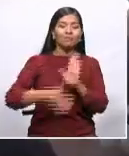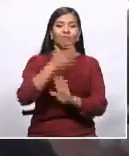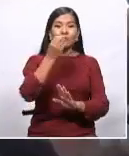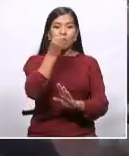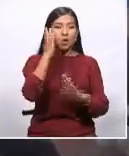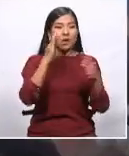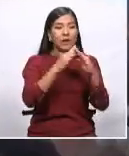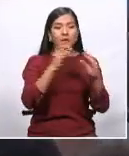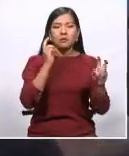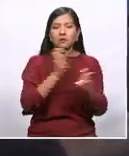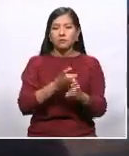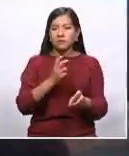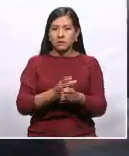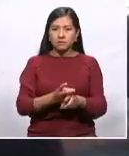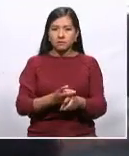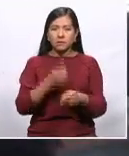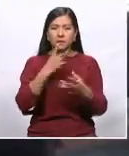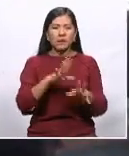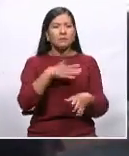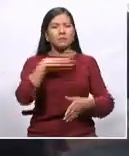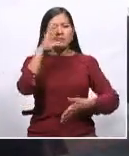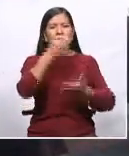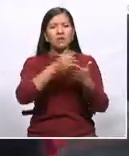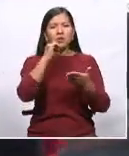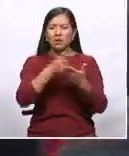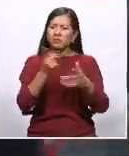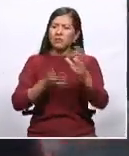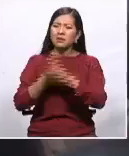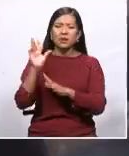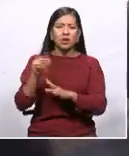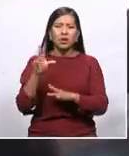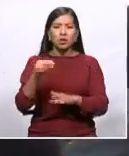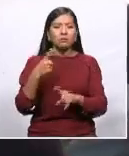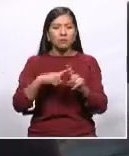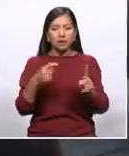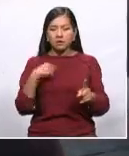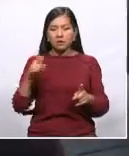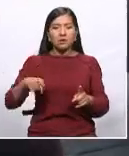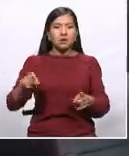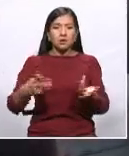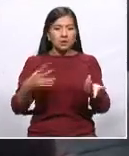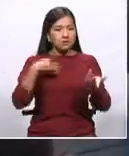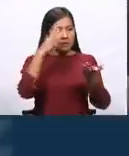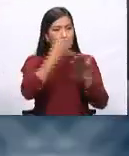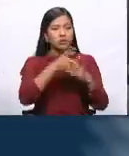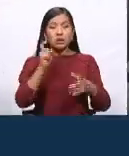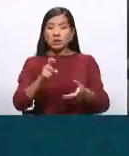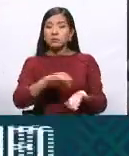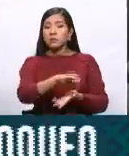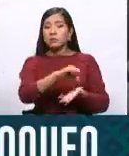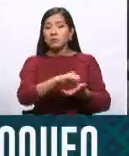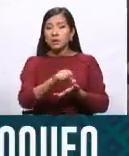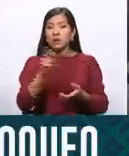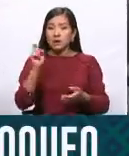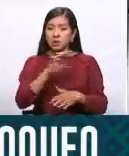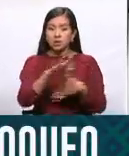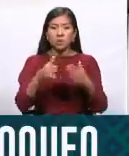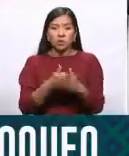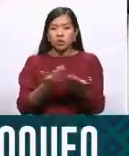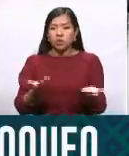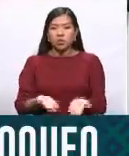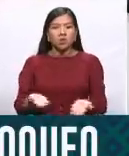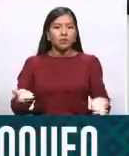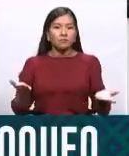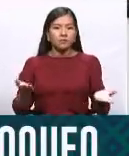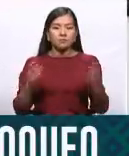hogar. Mi hijo más que no salga, mi hija igual, pero yo necesito, pero igual necesitan, todos los días piden los chicos.